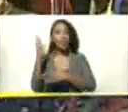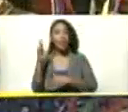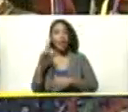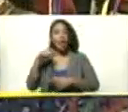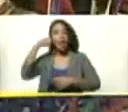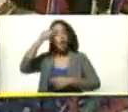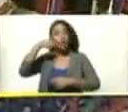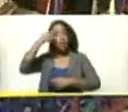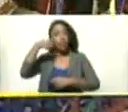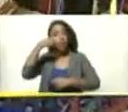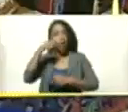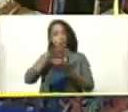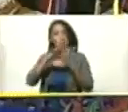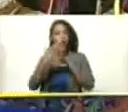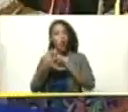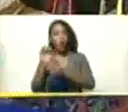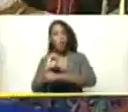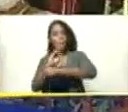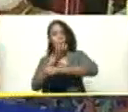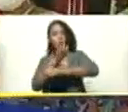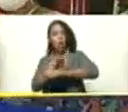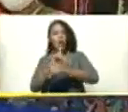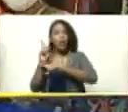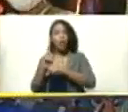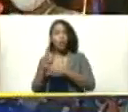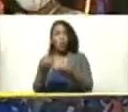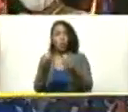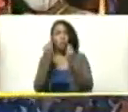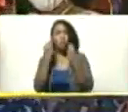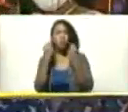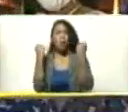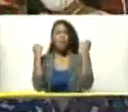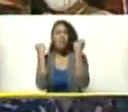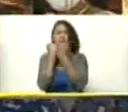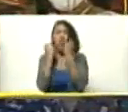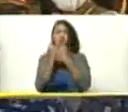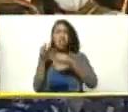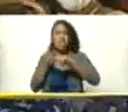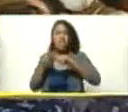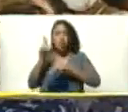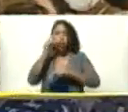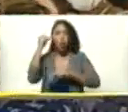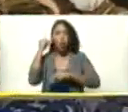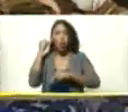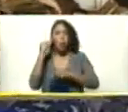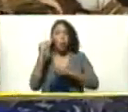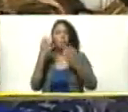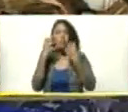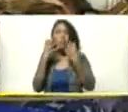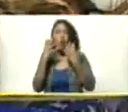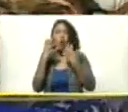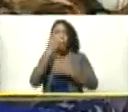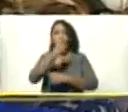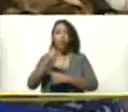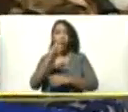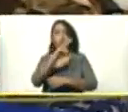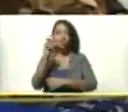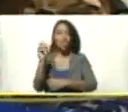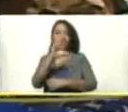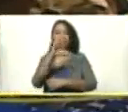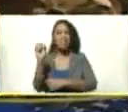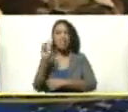la pasábamos por los barrios. Y eso se ponía así, de muchachitos, muchachitas, gente, 200,